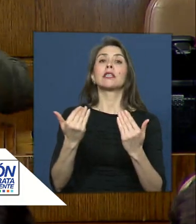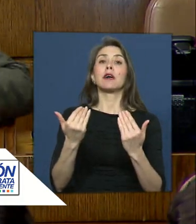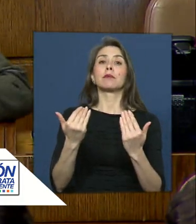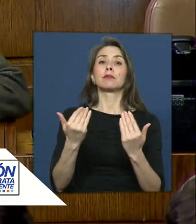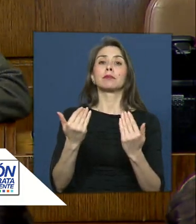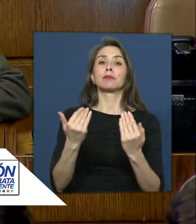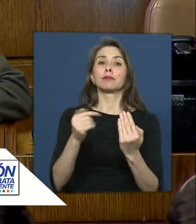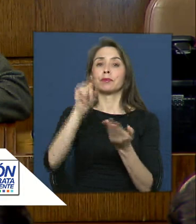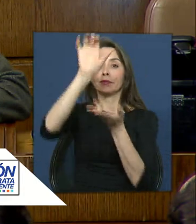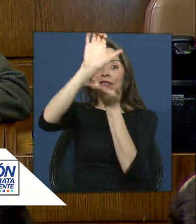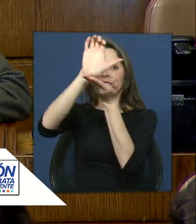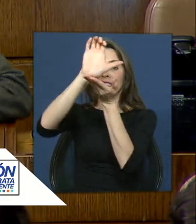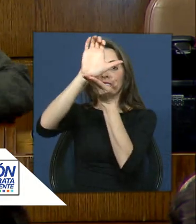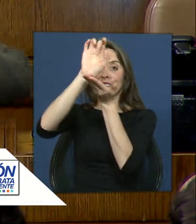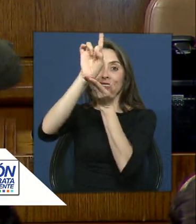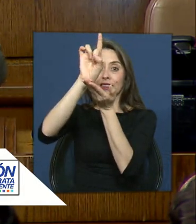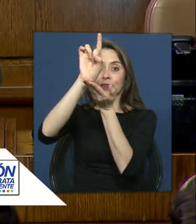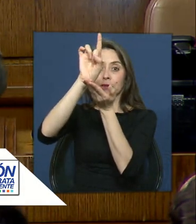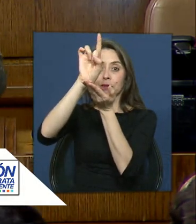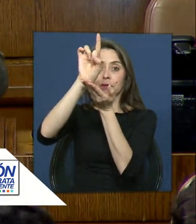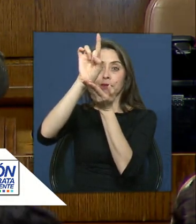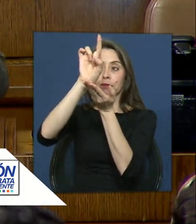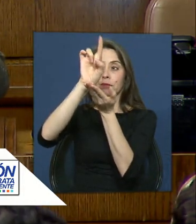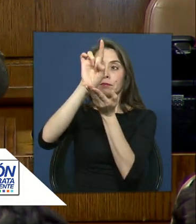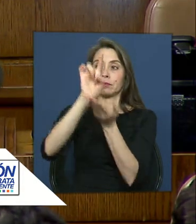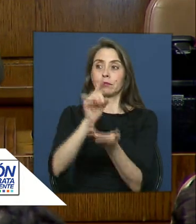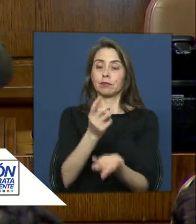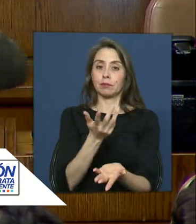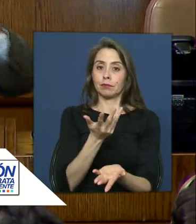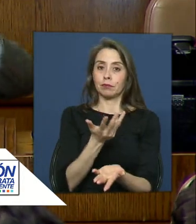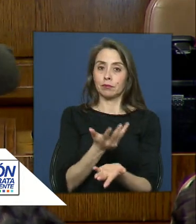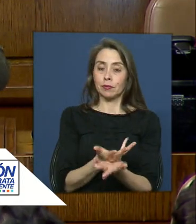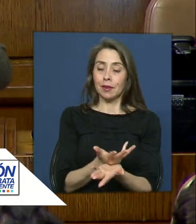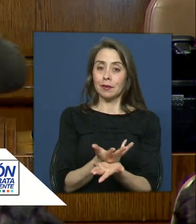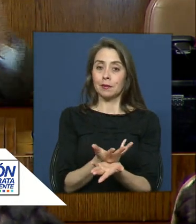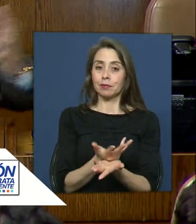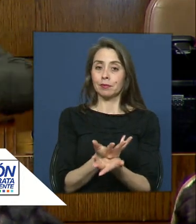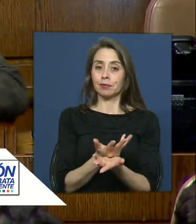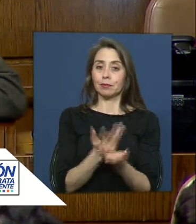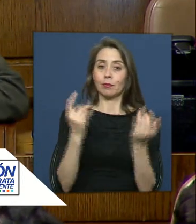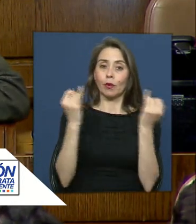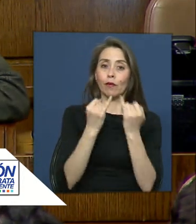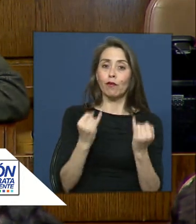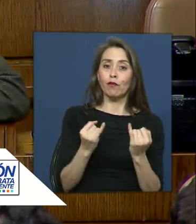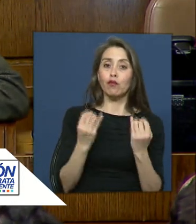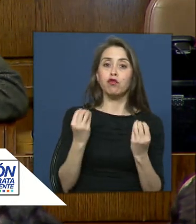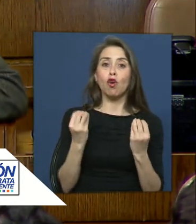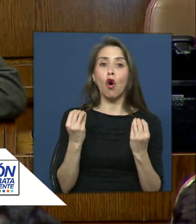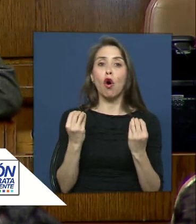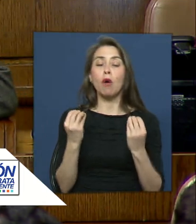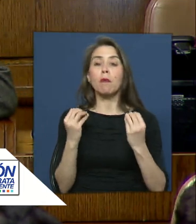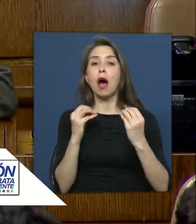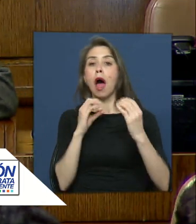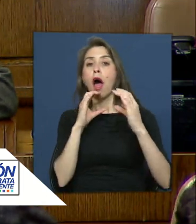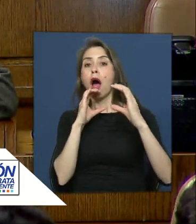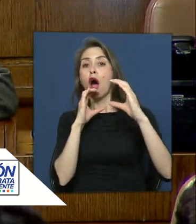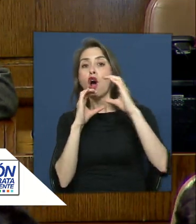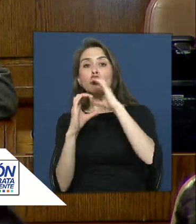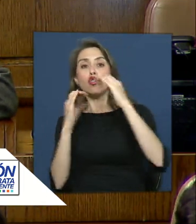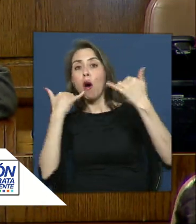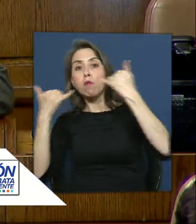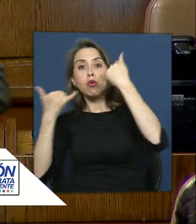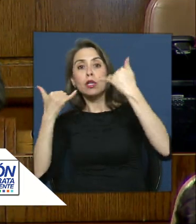parte del Estado que existiera una manera, un canal de comunicaciones solo para el